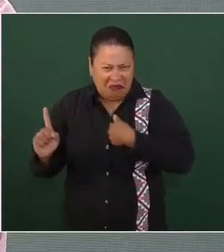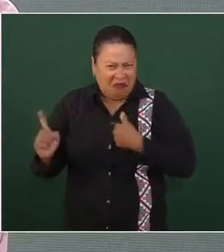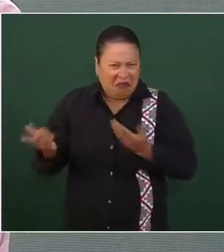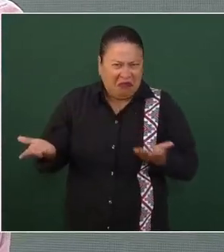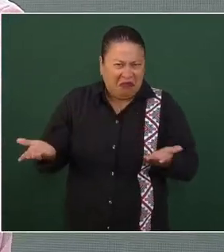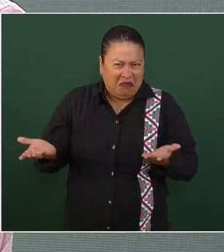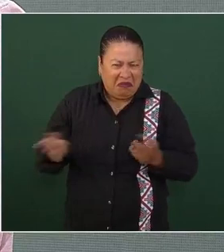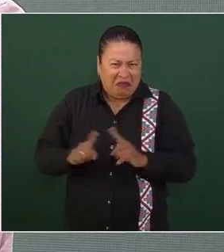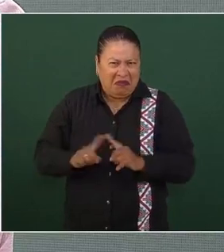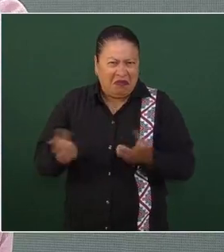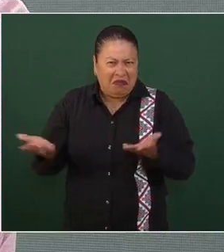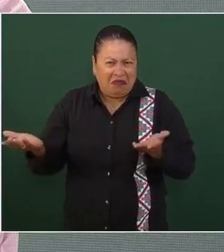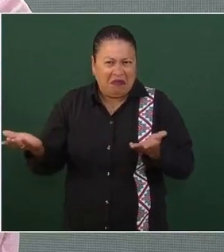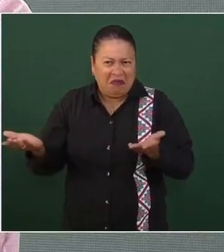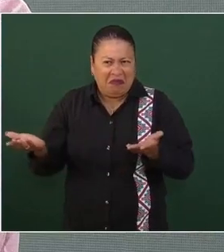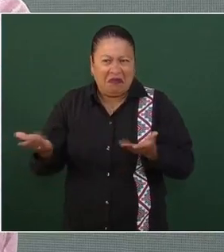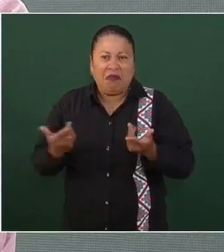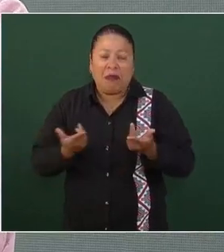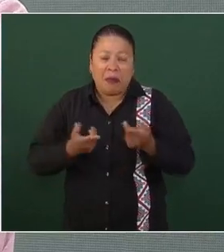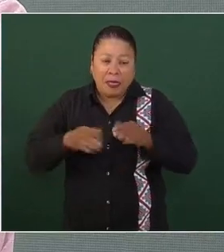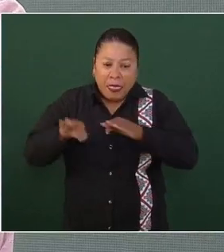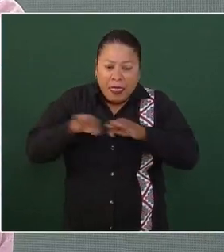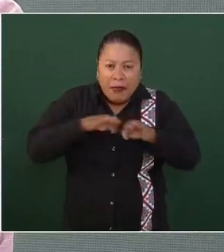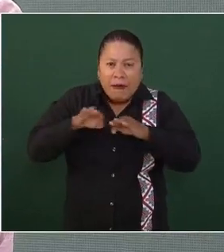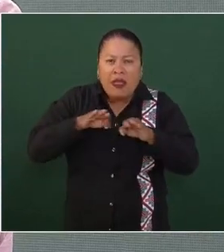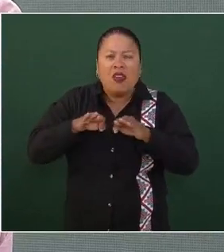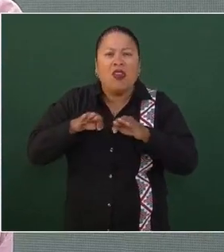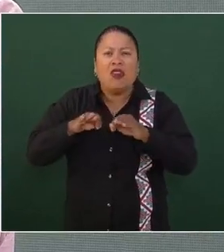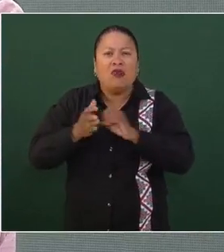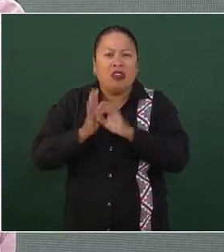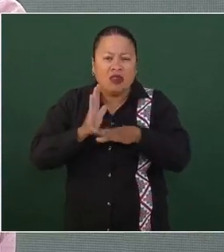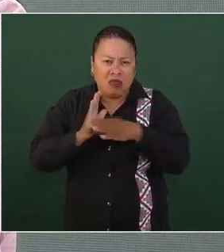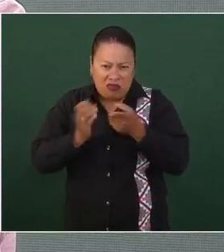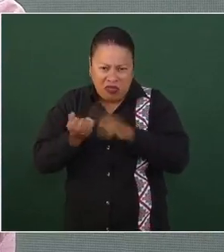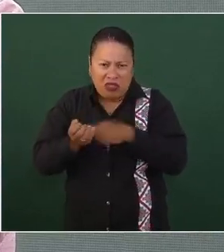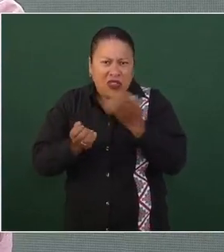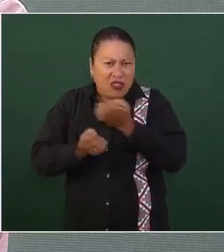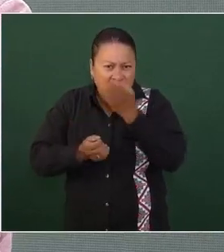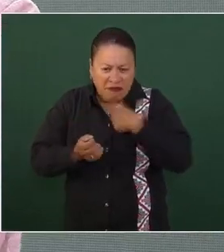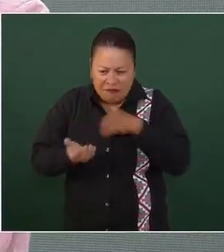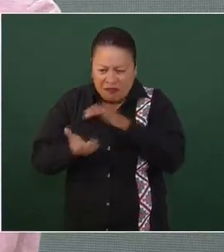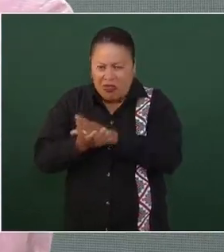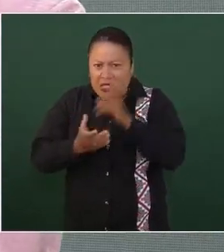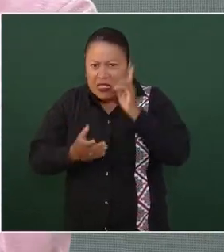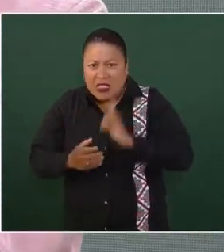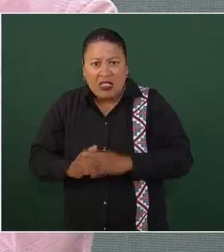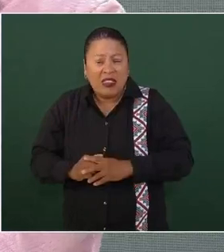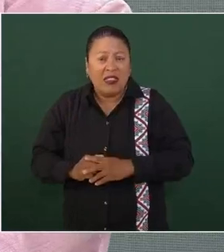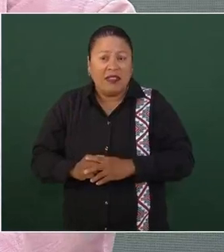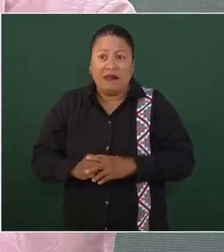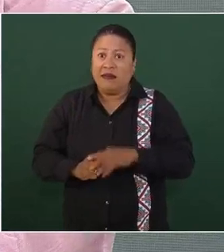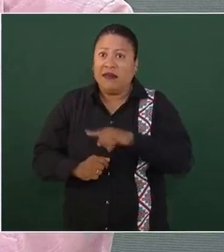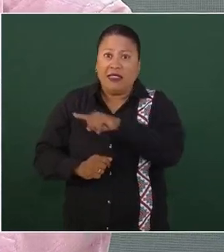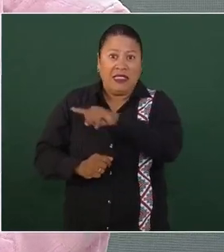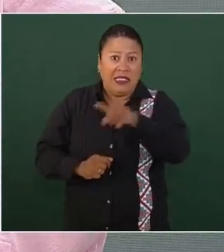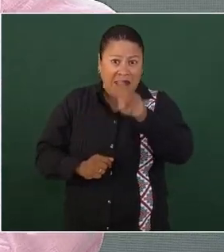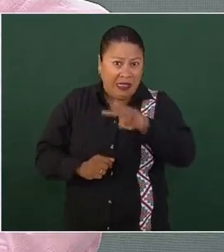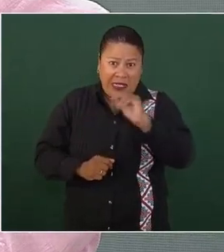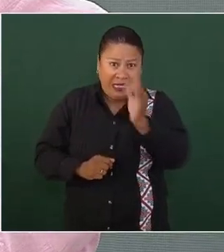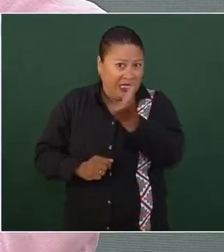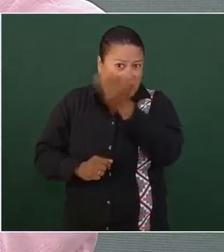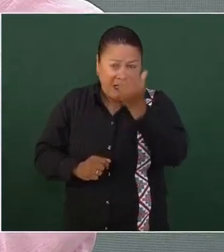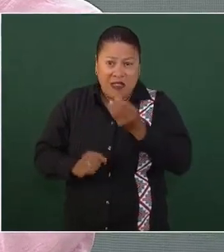o el trabajo académico de de Beatriz no saben cuántas solicitudes